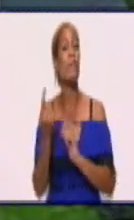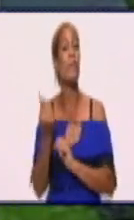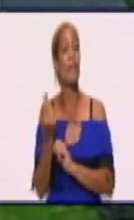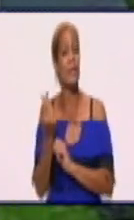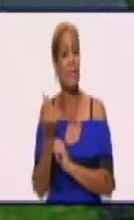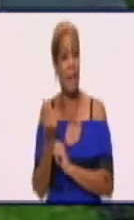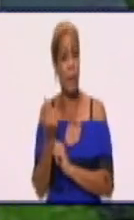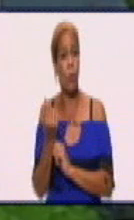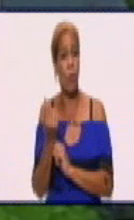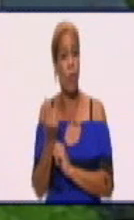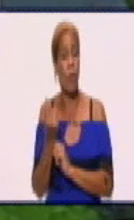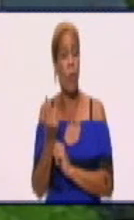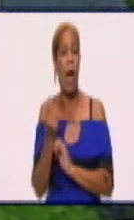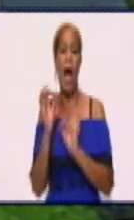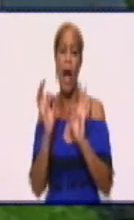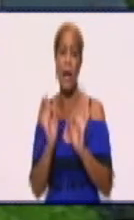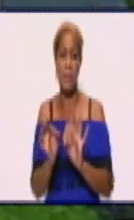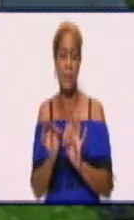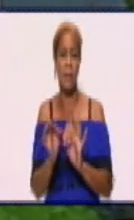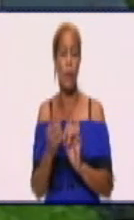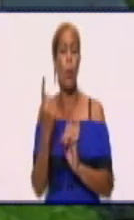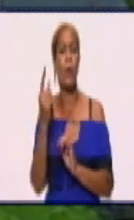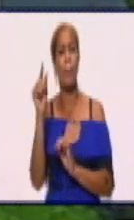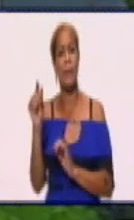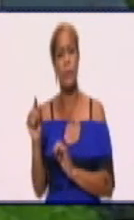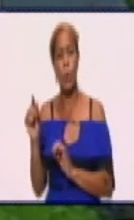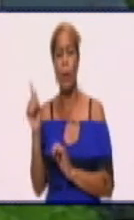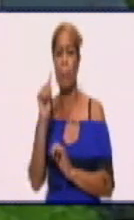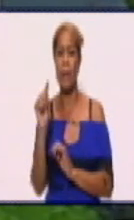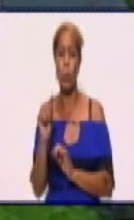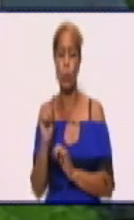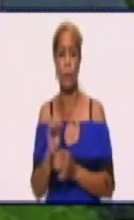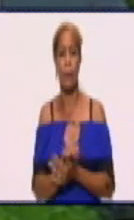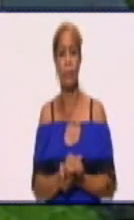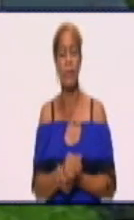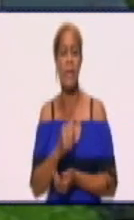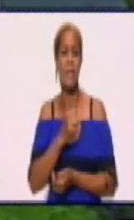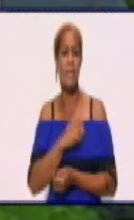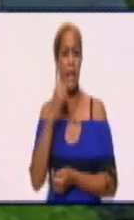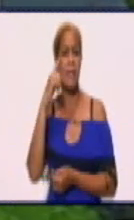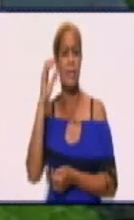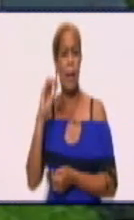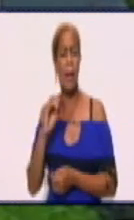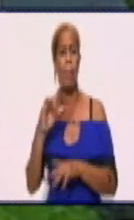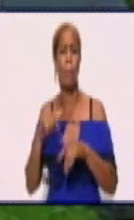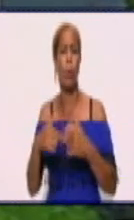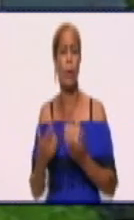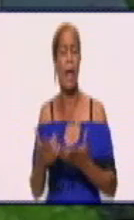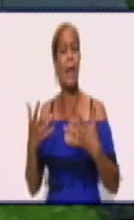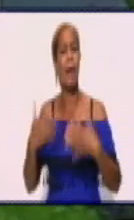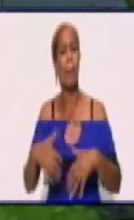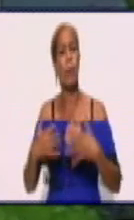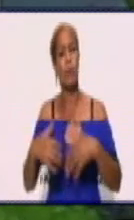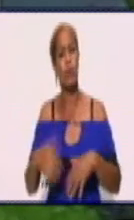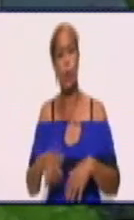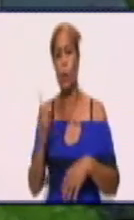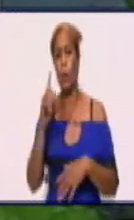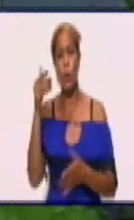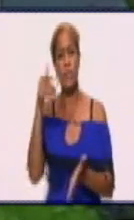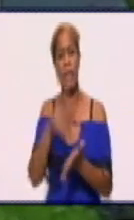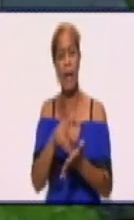país. Aún así, pregunta un televidente, quisiera saber por qué las producciones no llegan a los barrios.